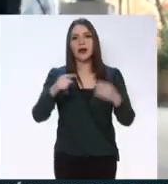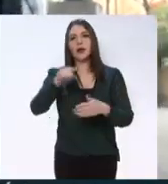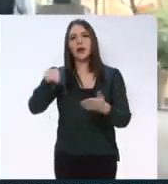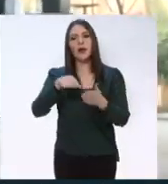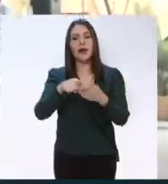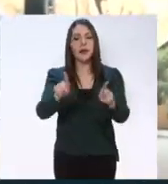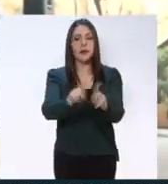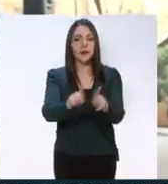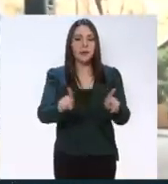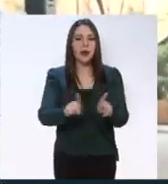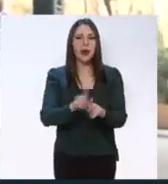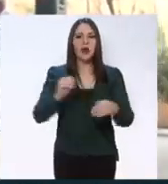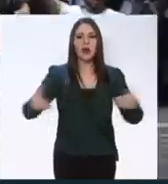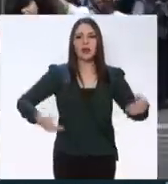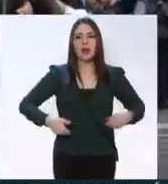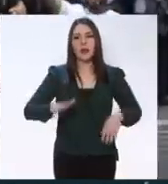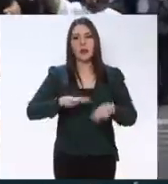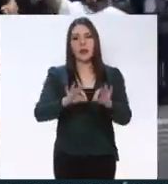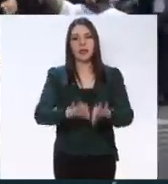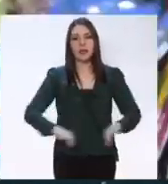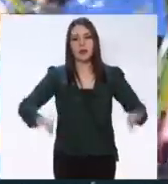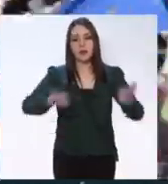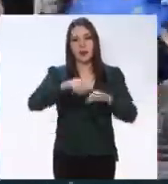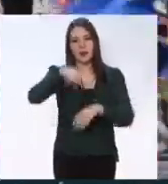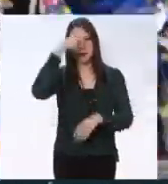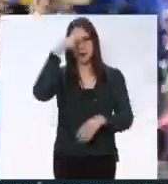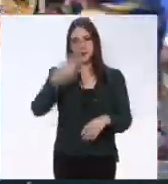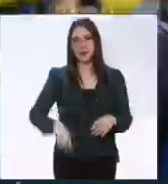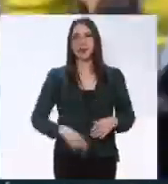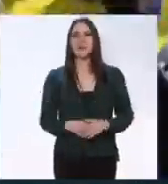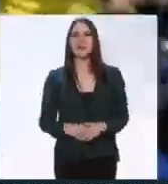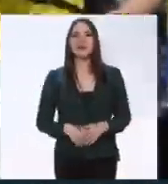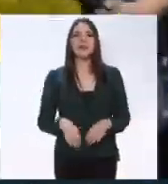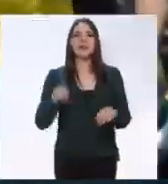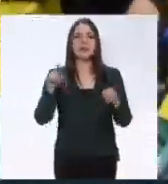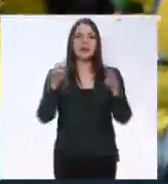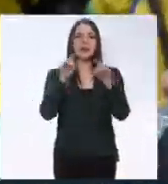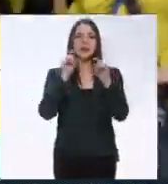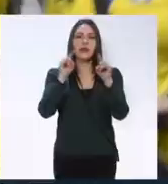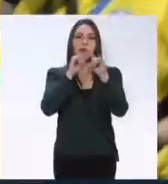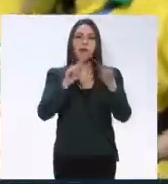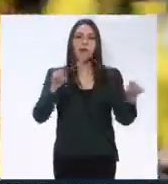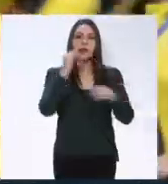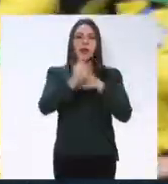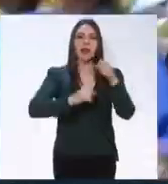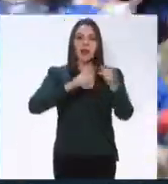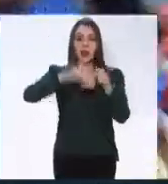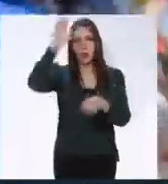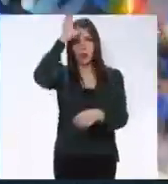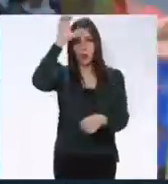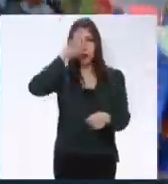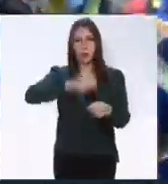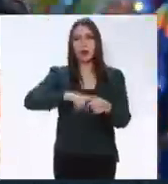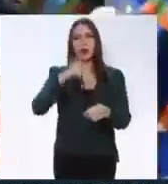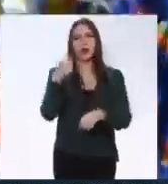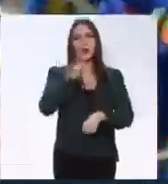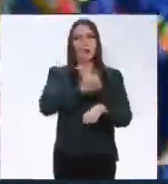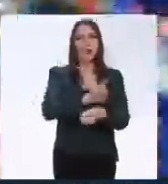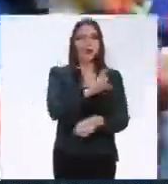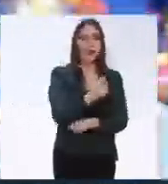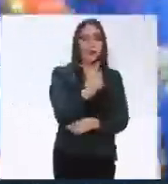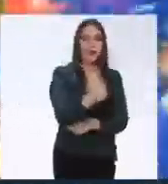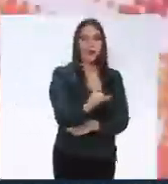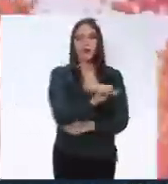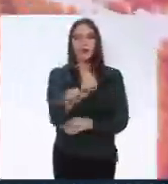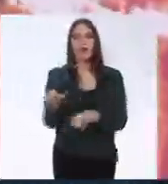más representativas de México. La Feria Internacional de las Culturas Amigas llegará del 31 de mayo al 16 de